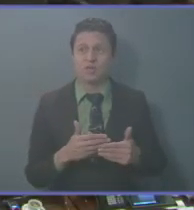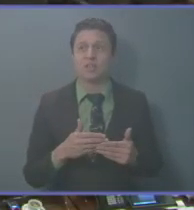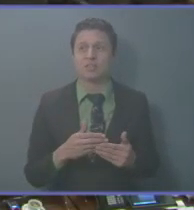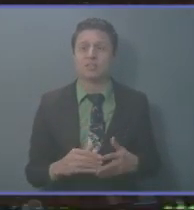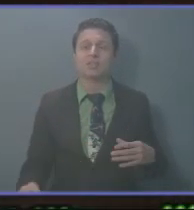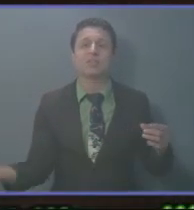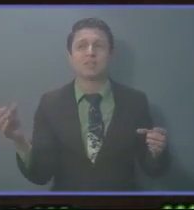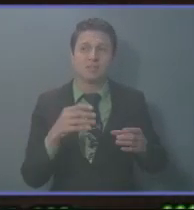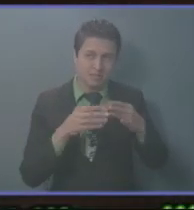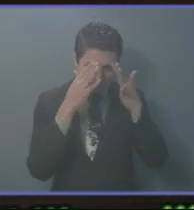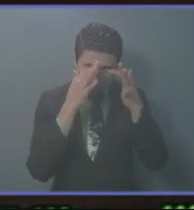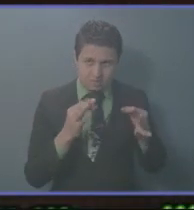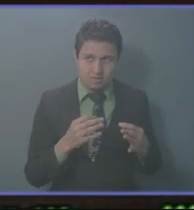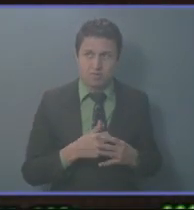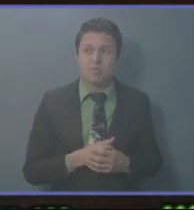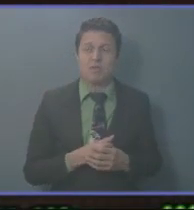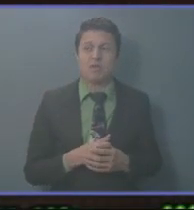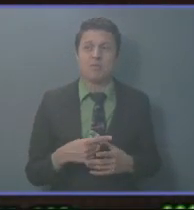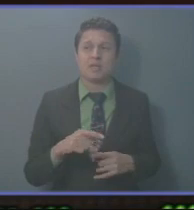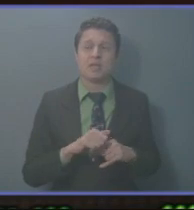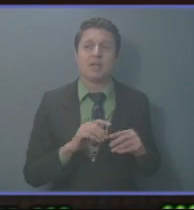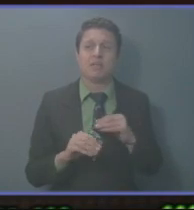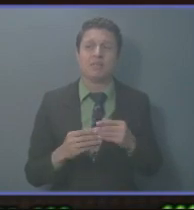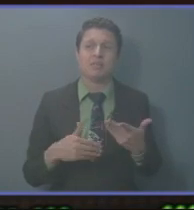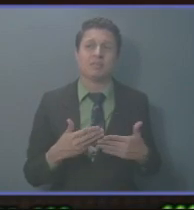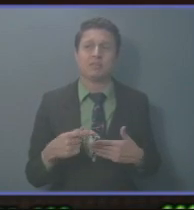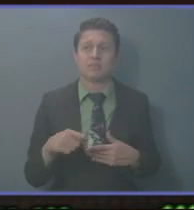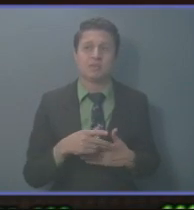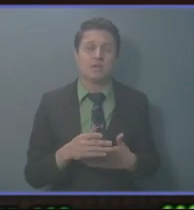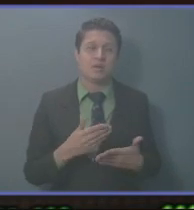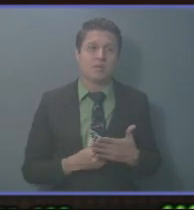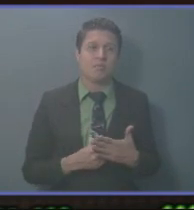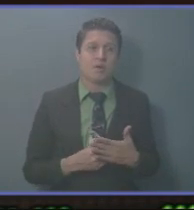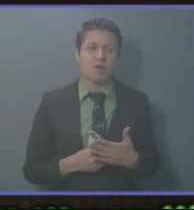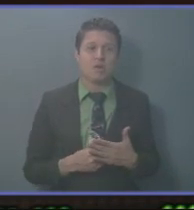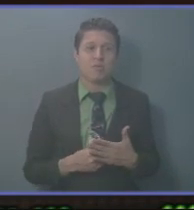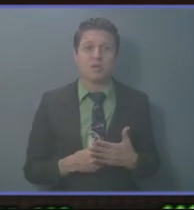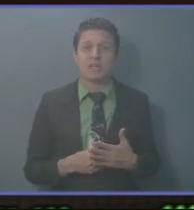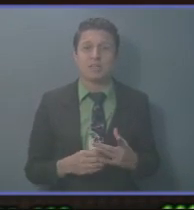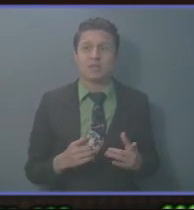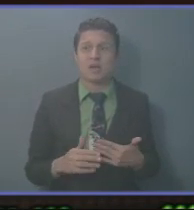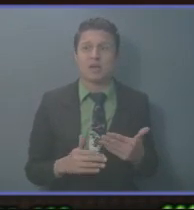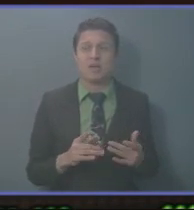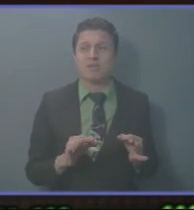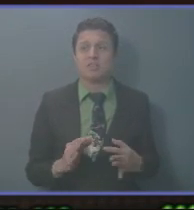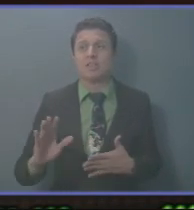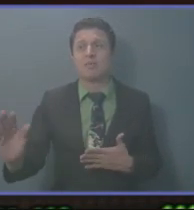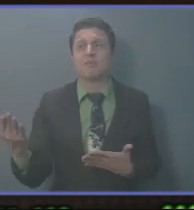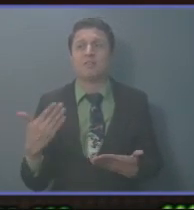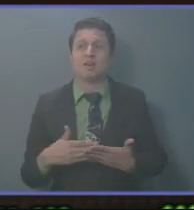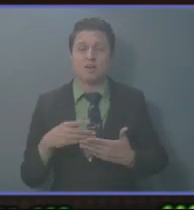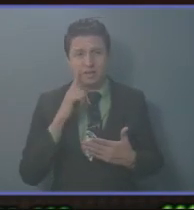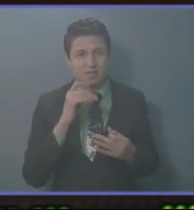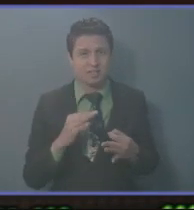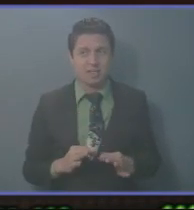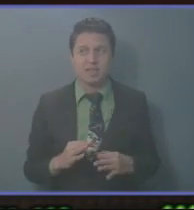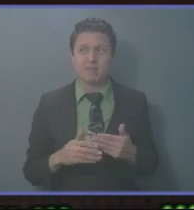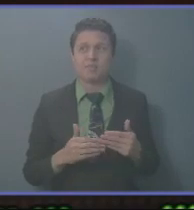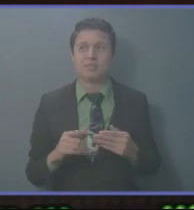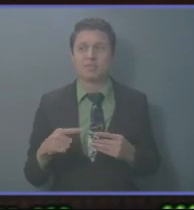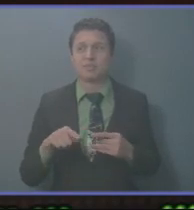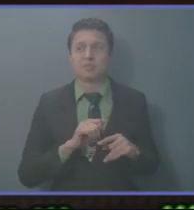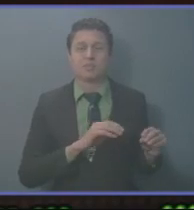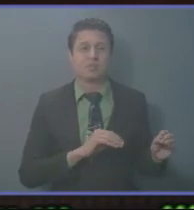Decreto número. La Asamblea Legislativa de la República de El Salvador, considerando 1. Que mediante